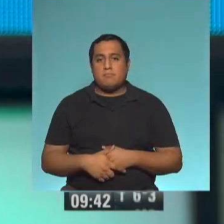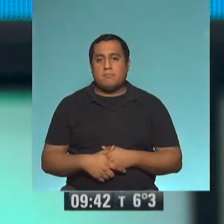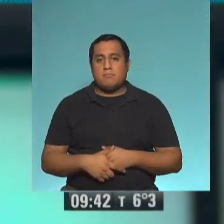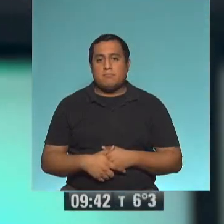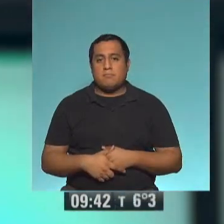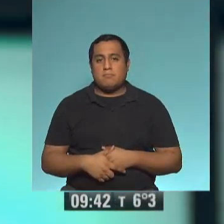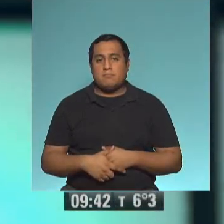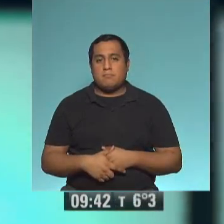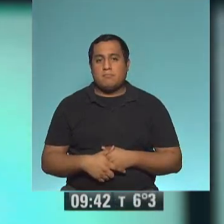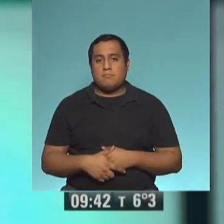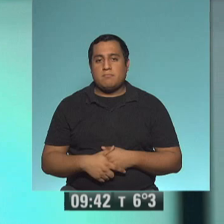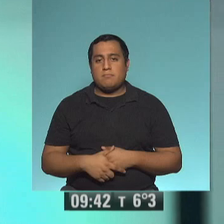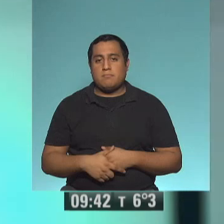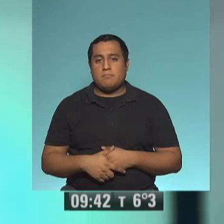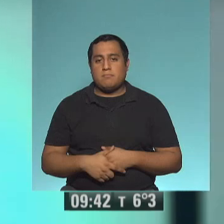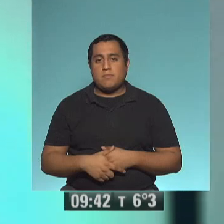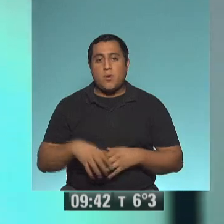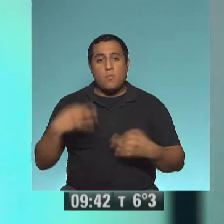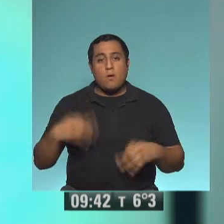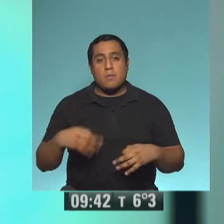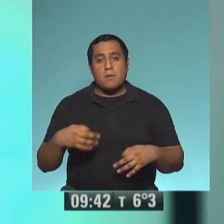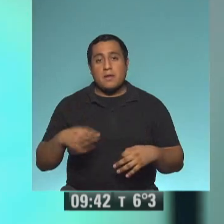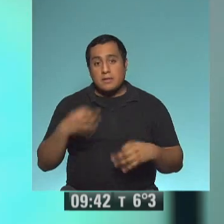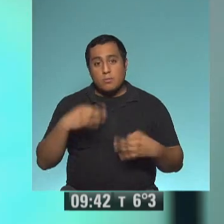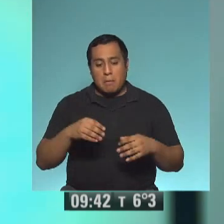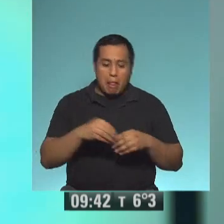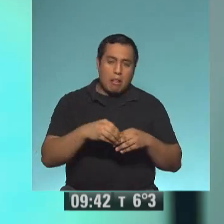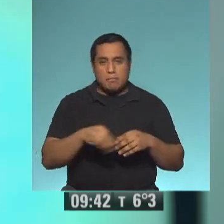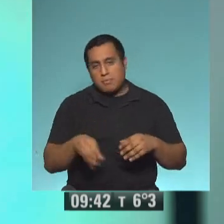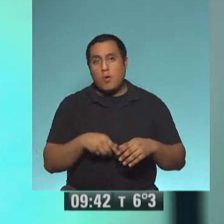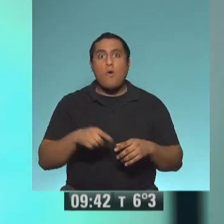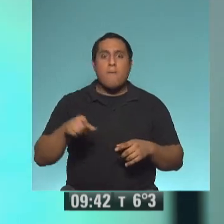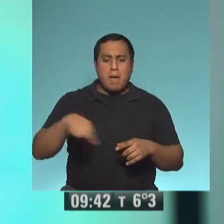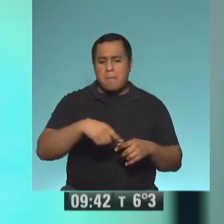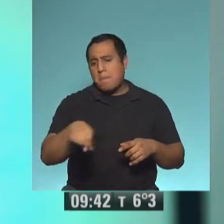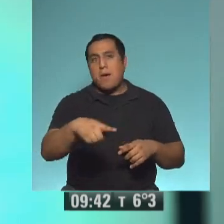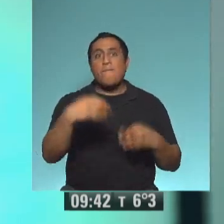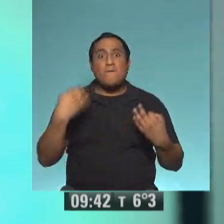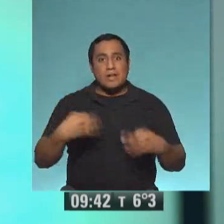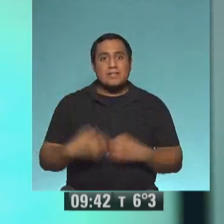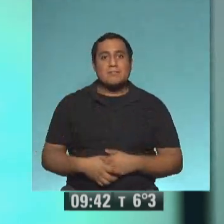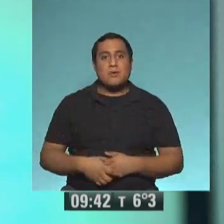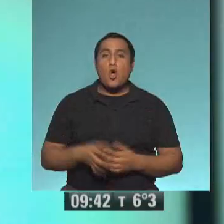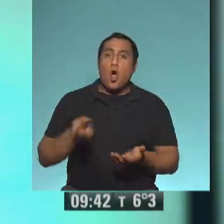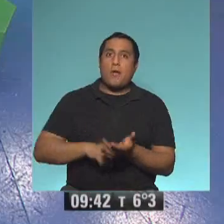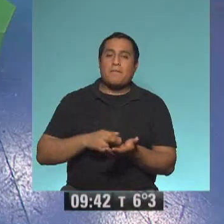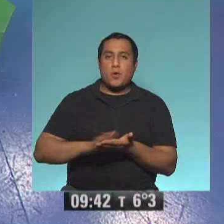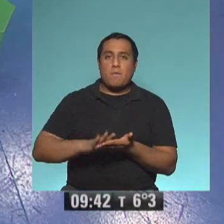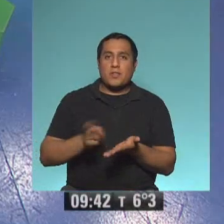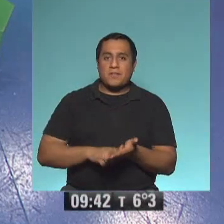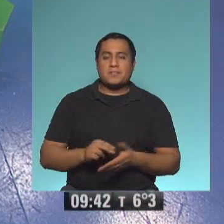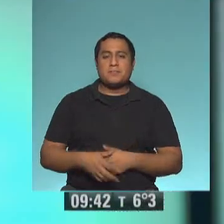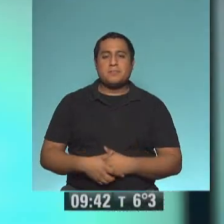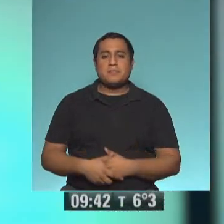¿Se ve? Ahí va. Está. Sí, buenísimo. Sí, quedó trabada. Quedó trabada. Ahí está. ¿Vamos de nuevo? Está buenísimo. Ahí